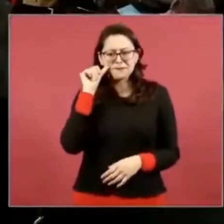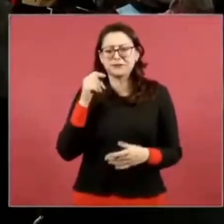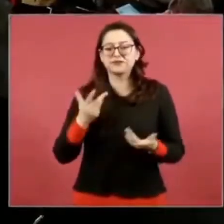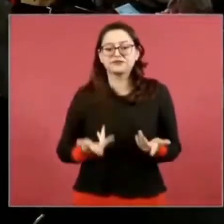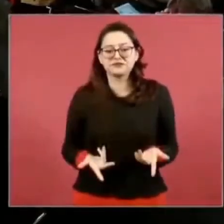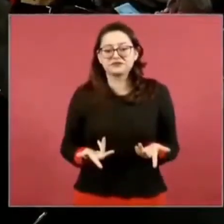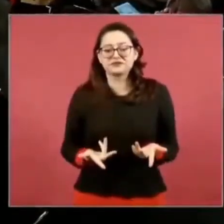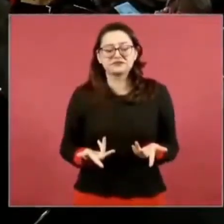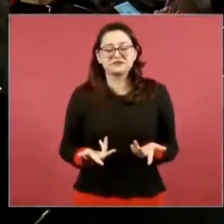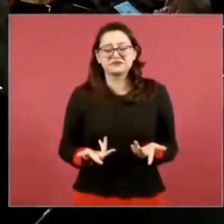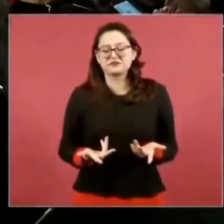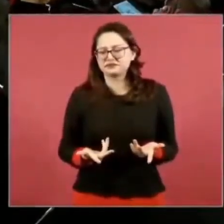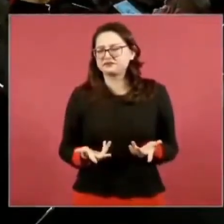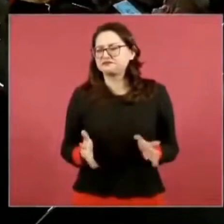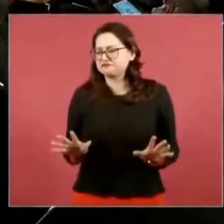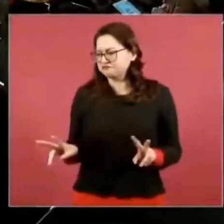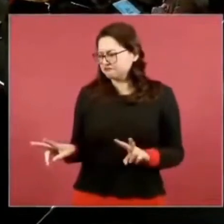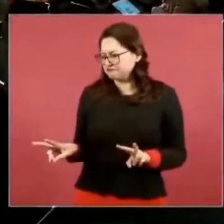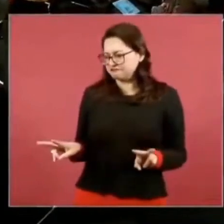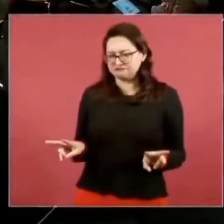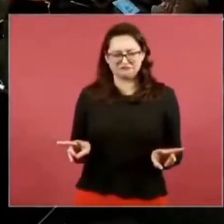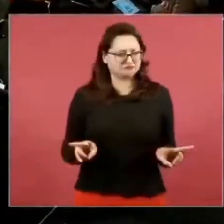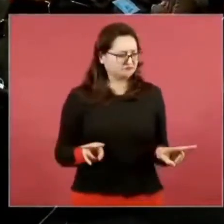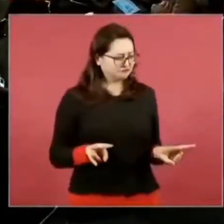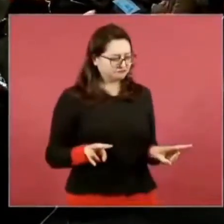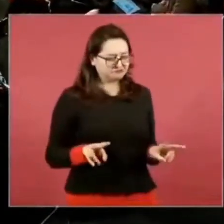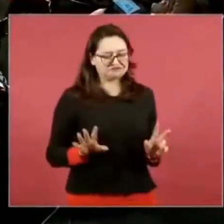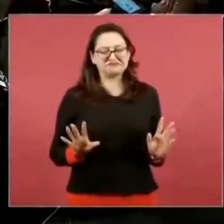todos ellos y tenía más edad